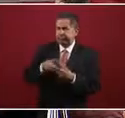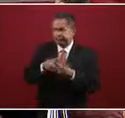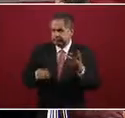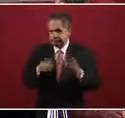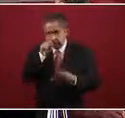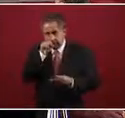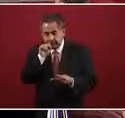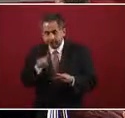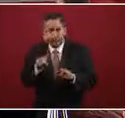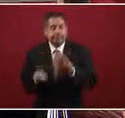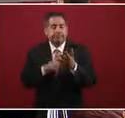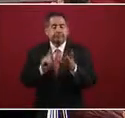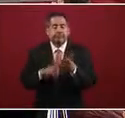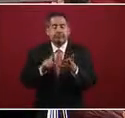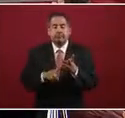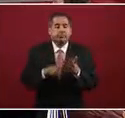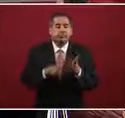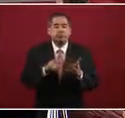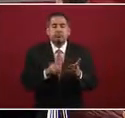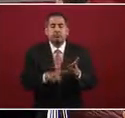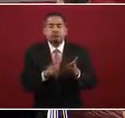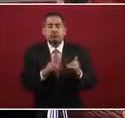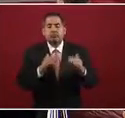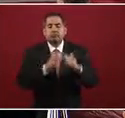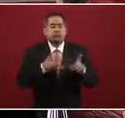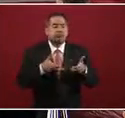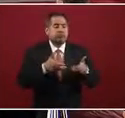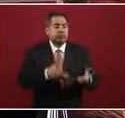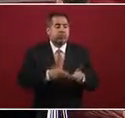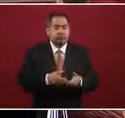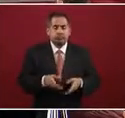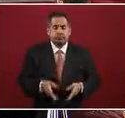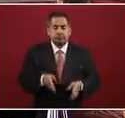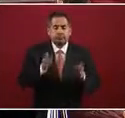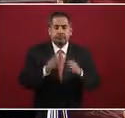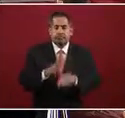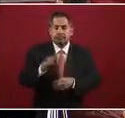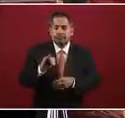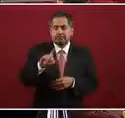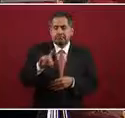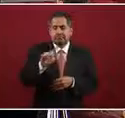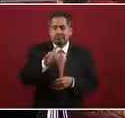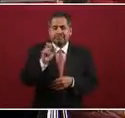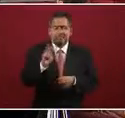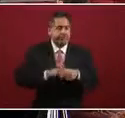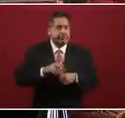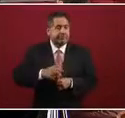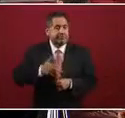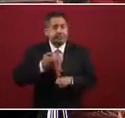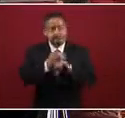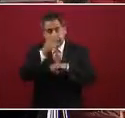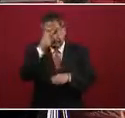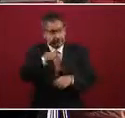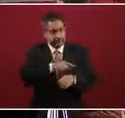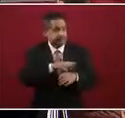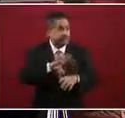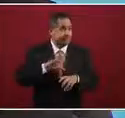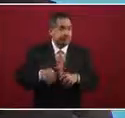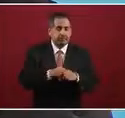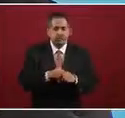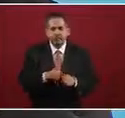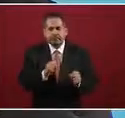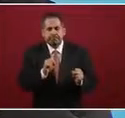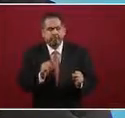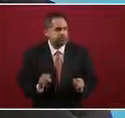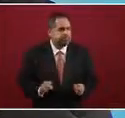Hubo también un bien inmueble que está ubicado en Boulevard Miguel Alemán Valdés, en el Estado de México, que se vendió por parte del